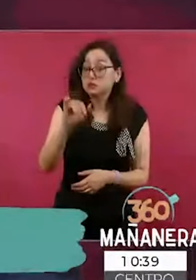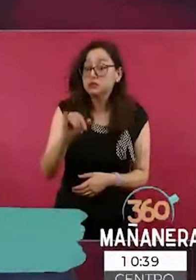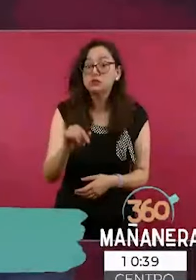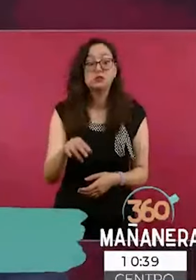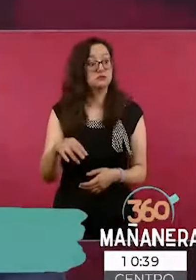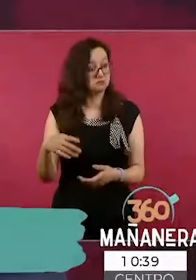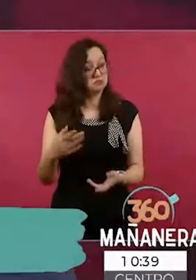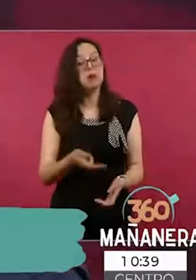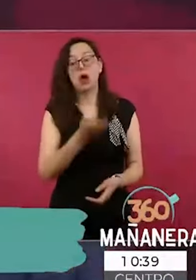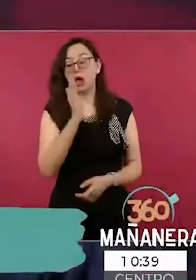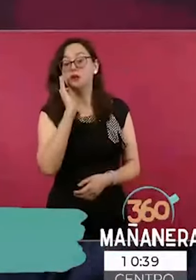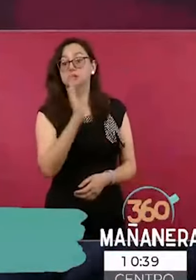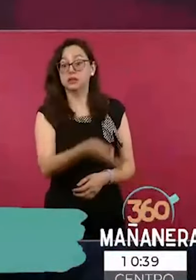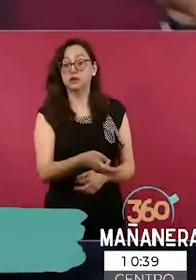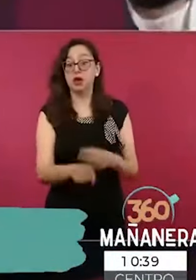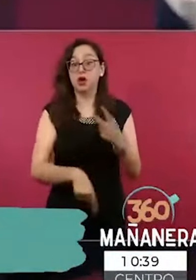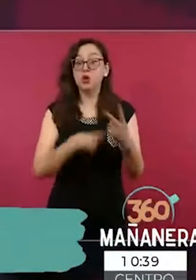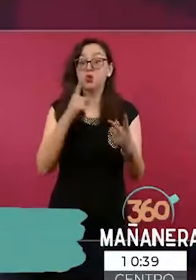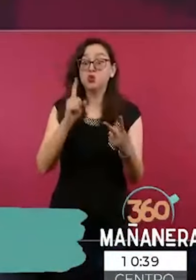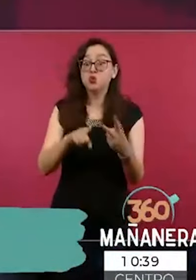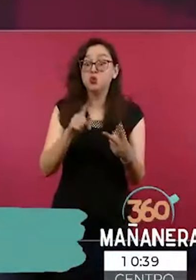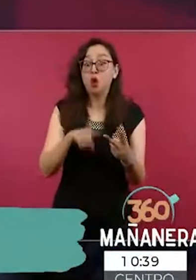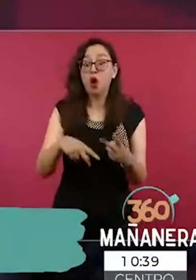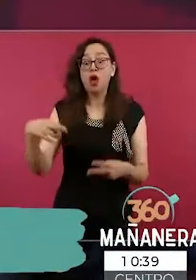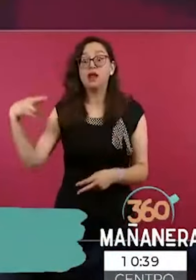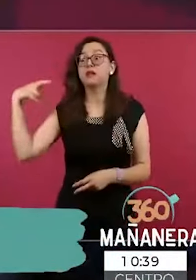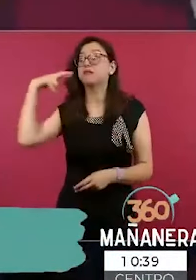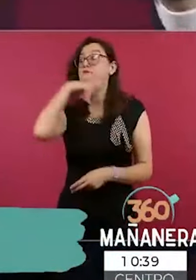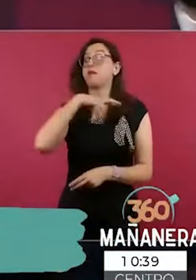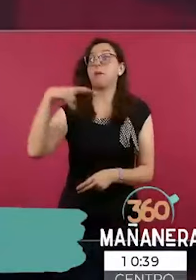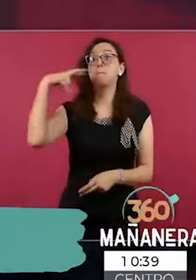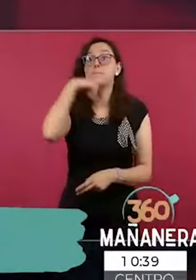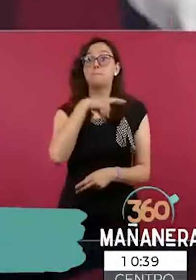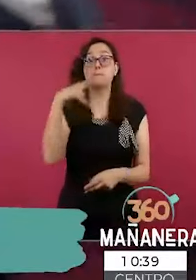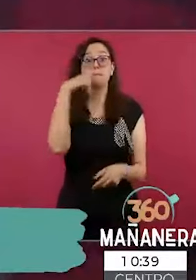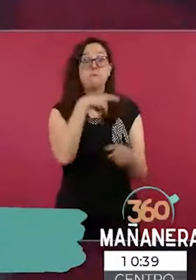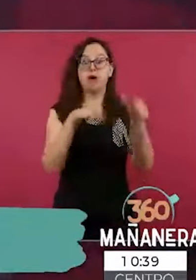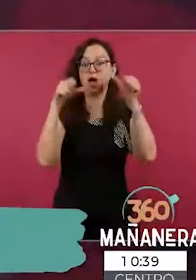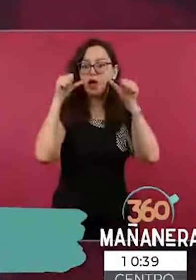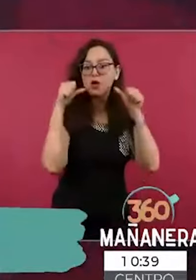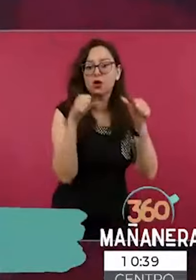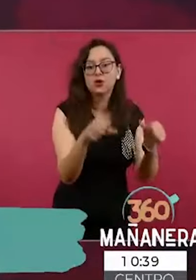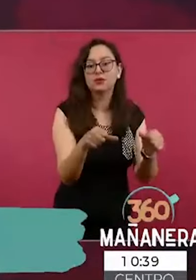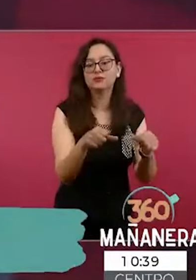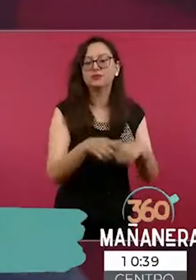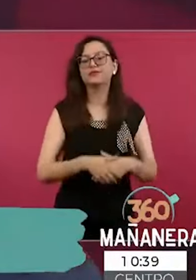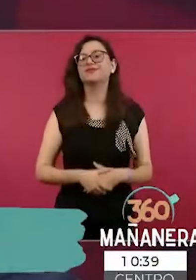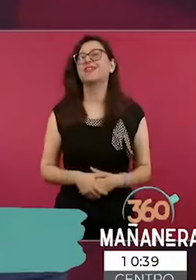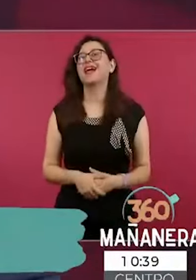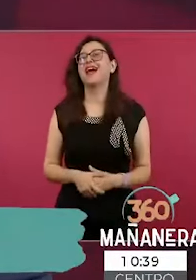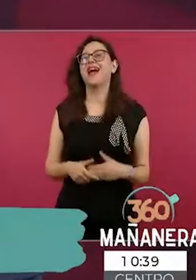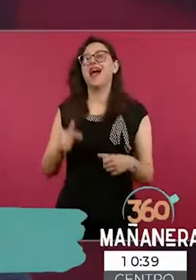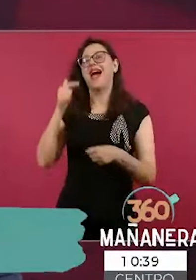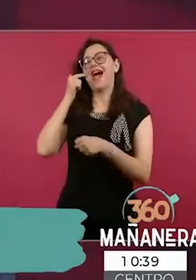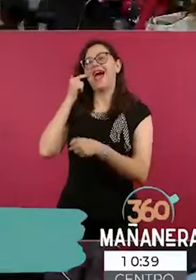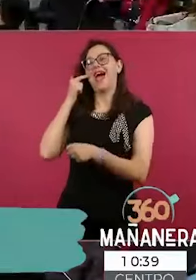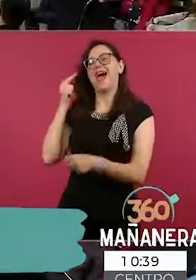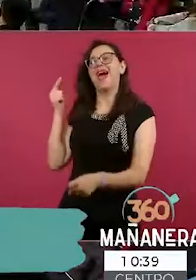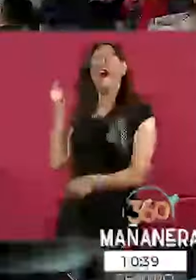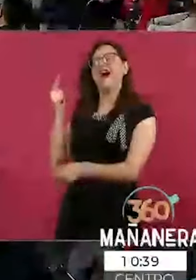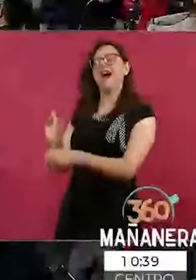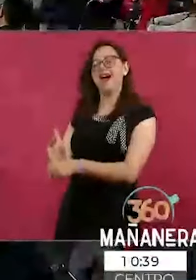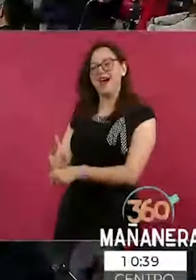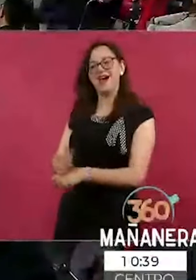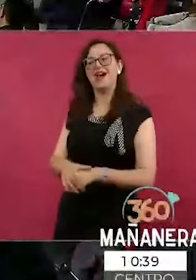este y ahora pues ya se sabe que es una especie de venganza